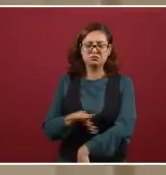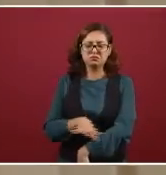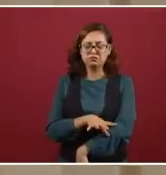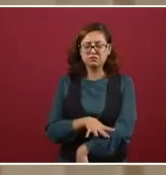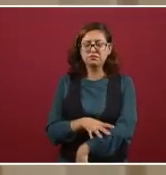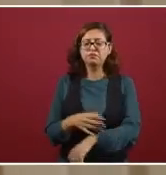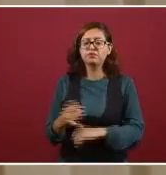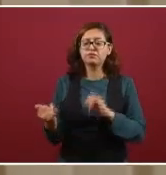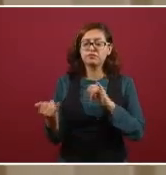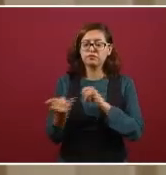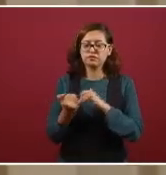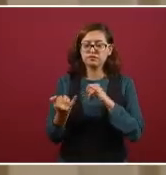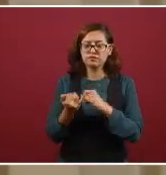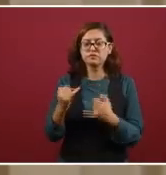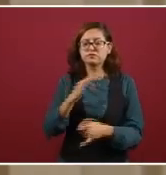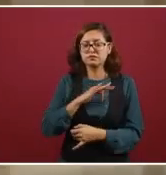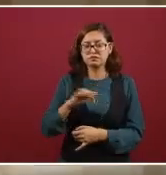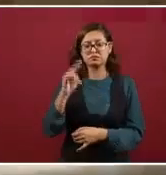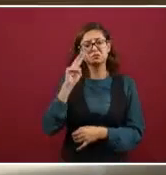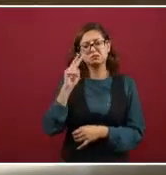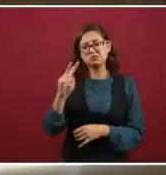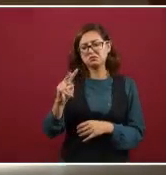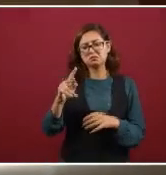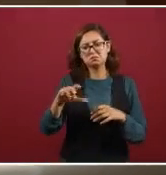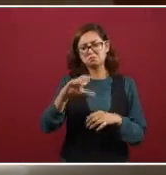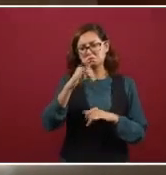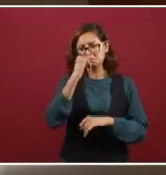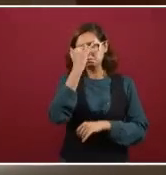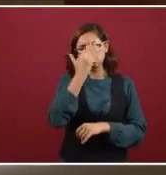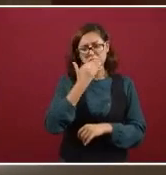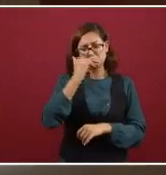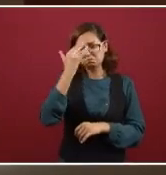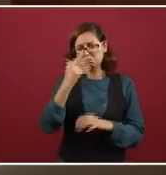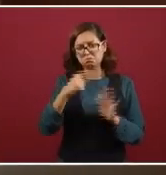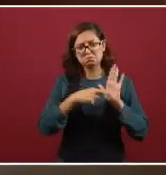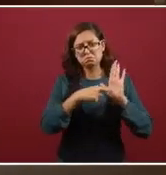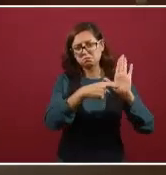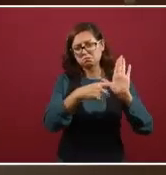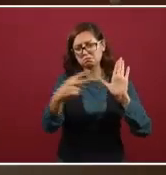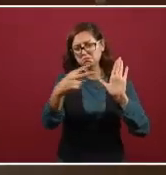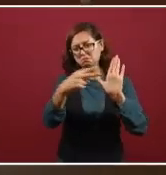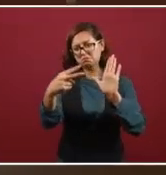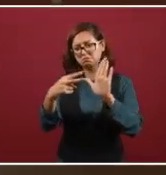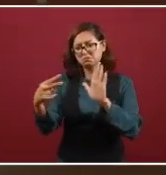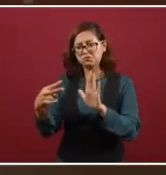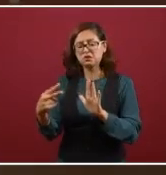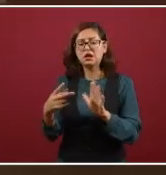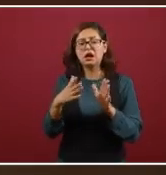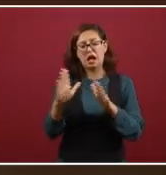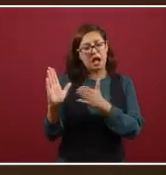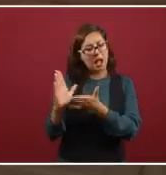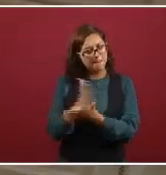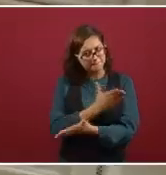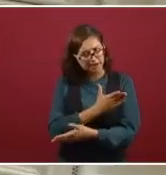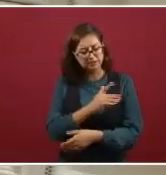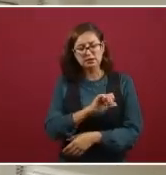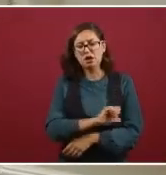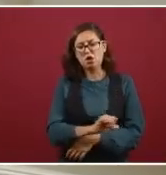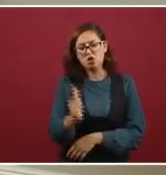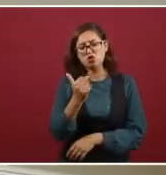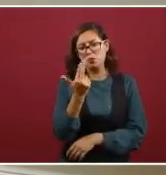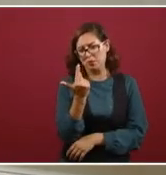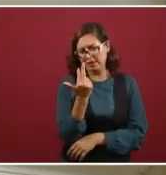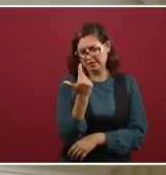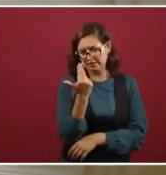características de la casa. Vamos a subastar 25 bienes inmuebles, de